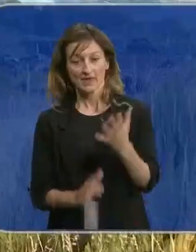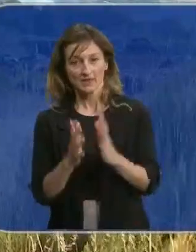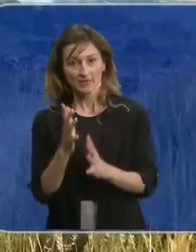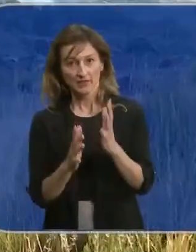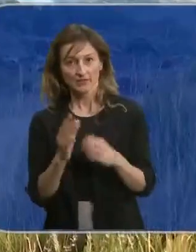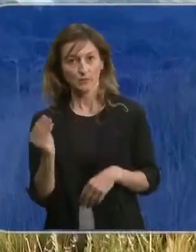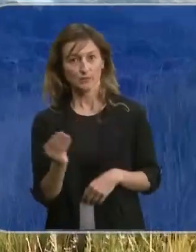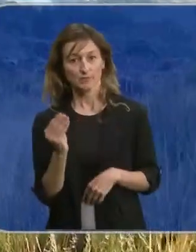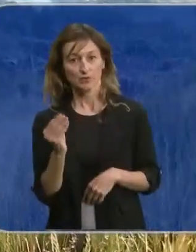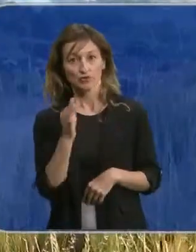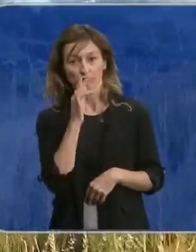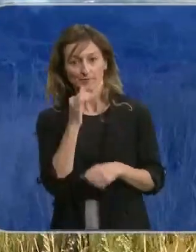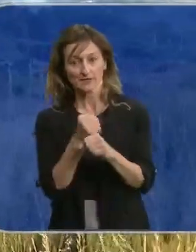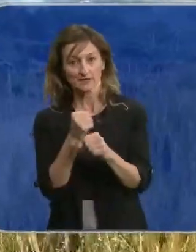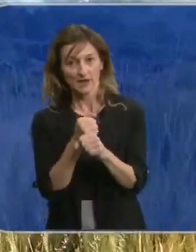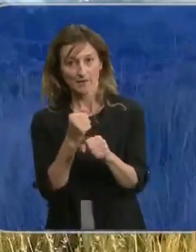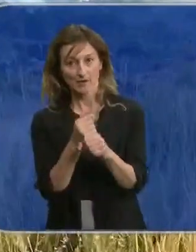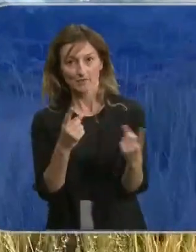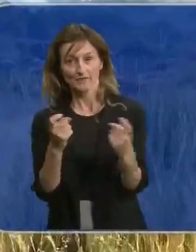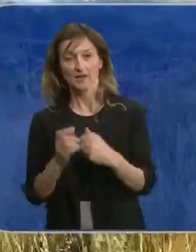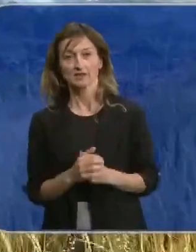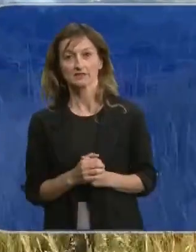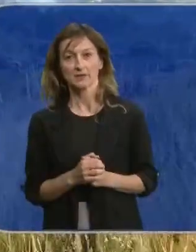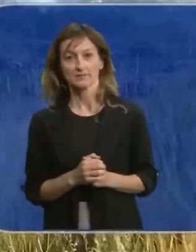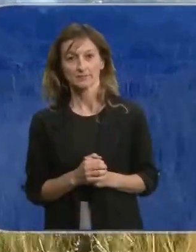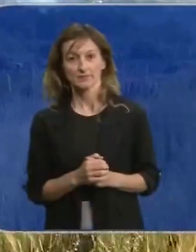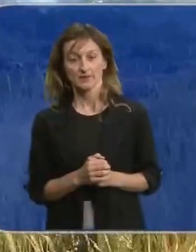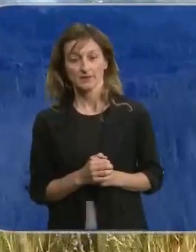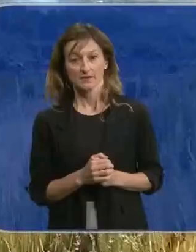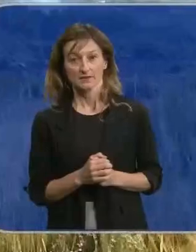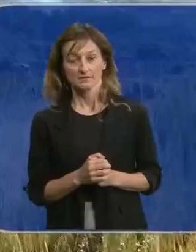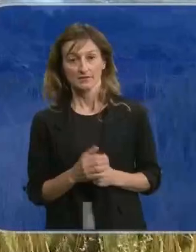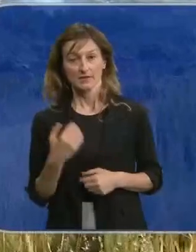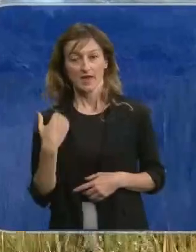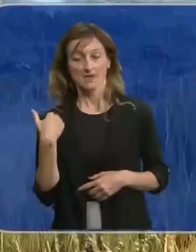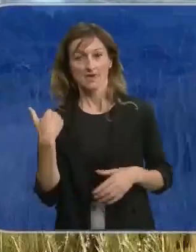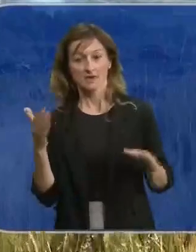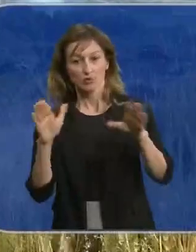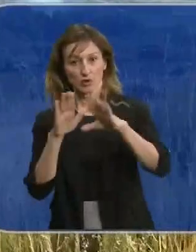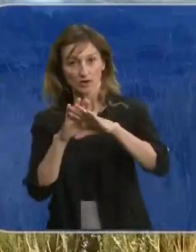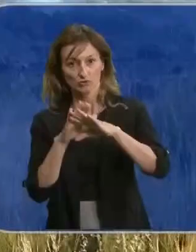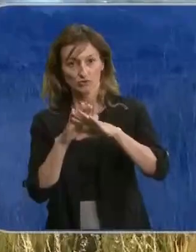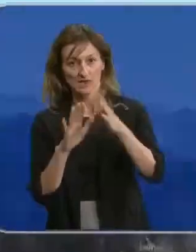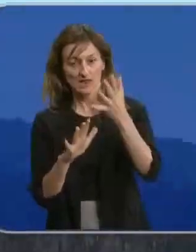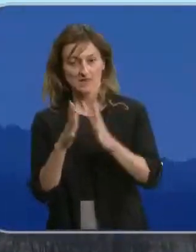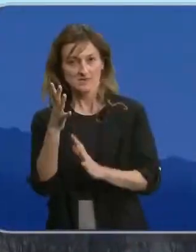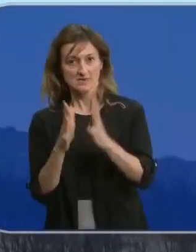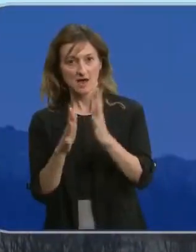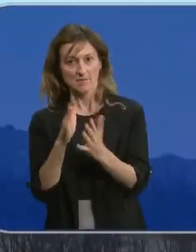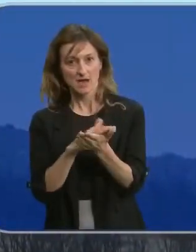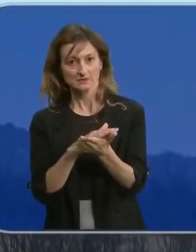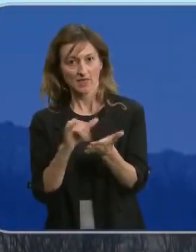favorable pero todavía queda mucho trabajo por hacer la peor parte parece que ha quedado atrás y ocurrió en la noche de ayer donde las llamas